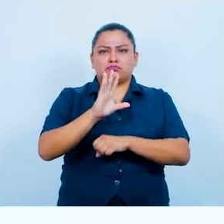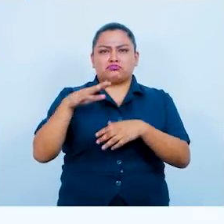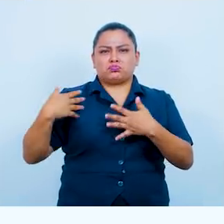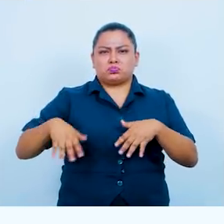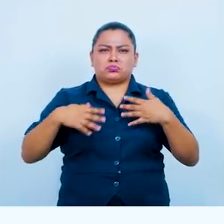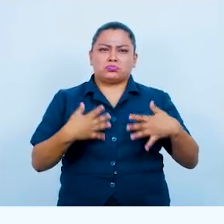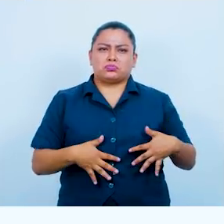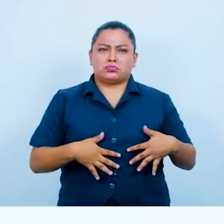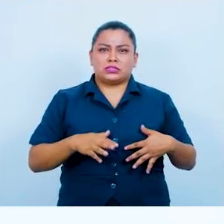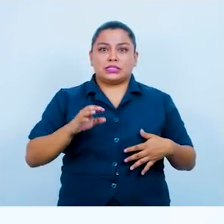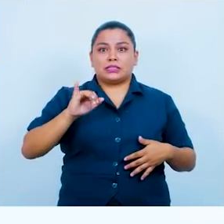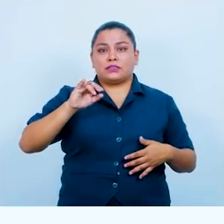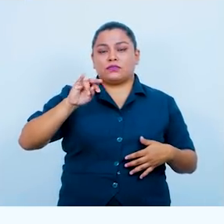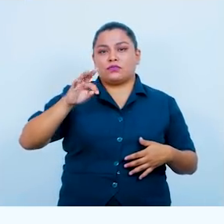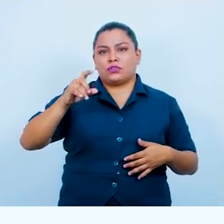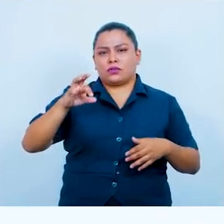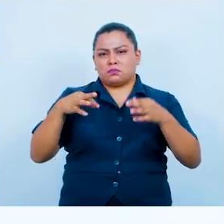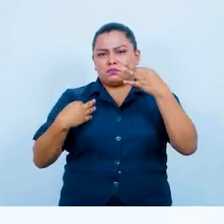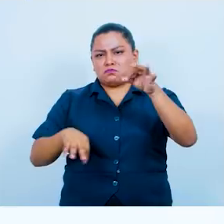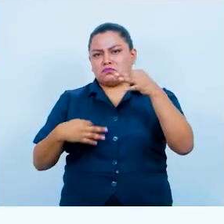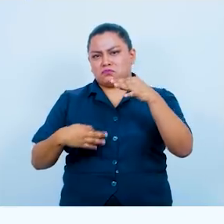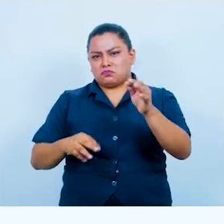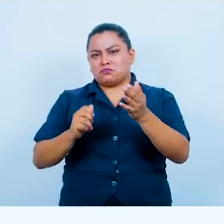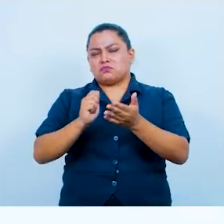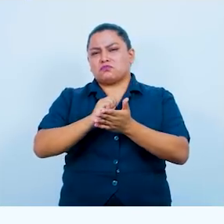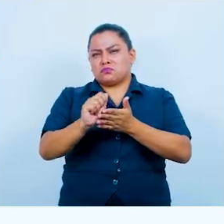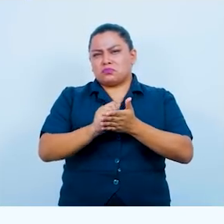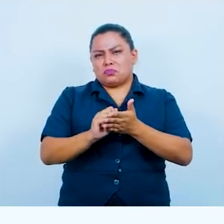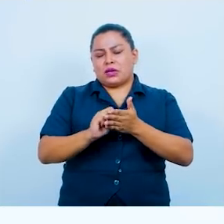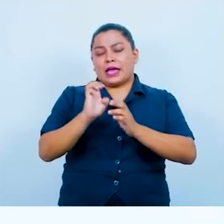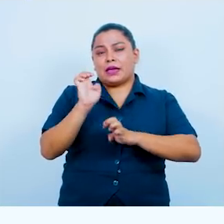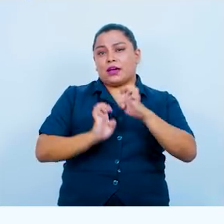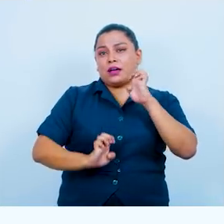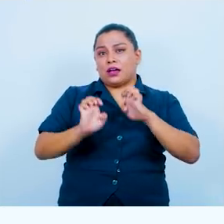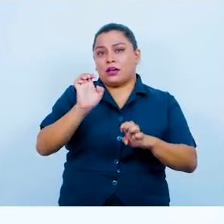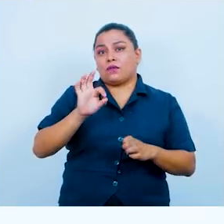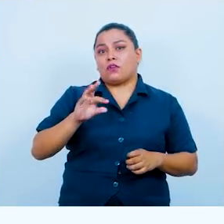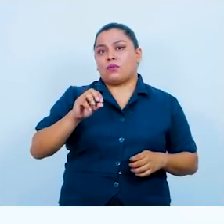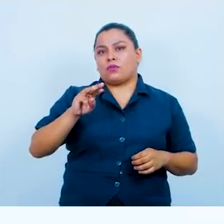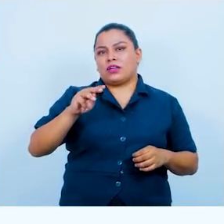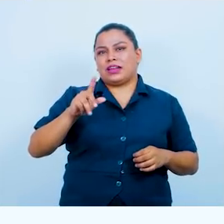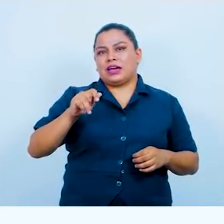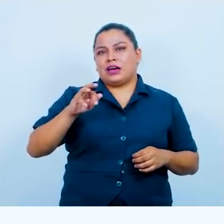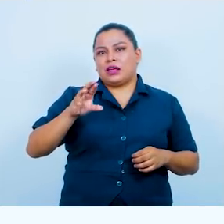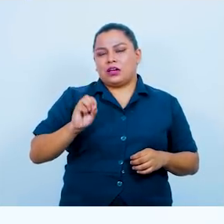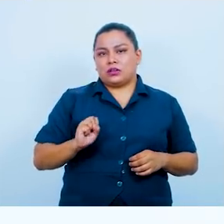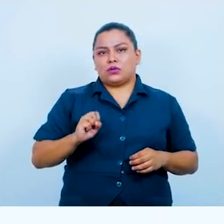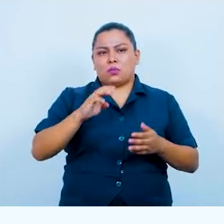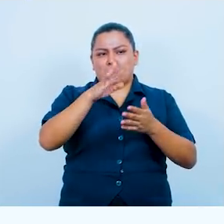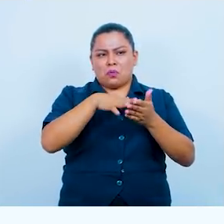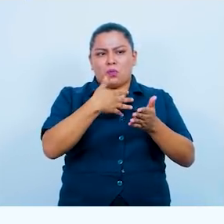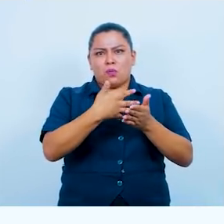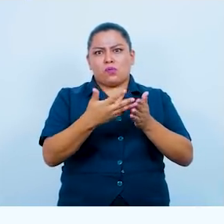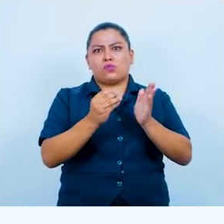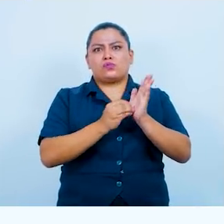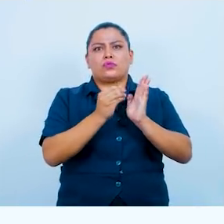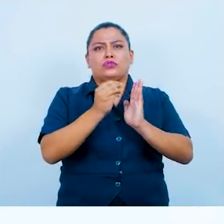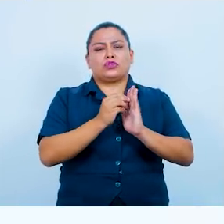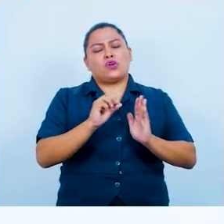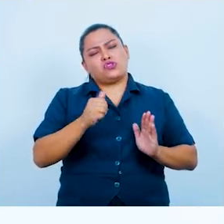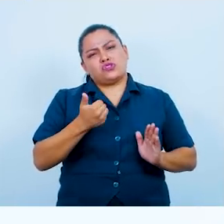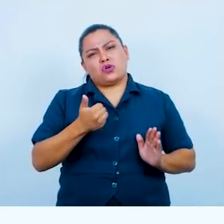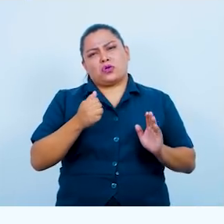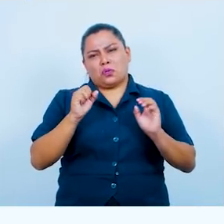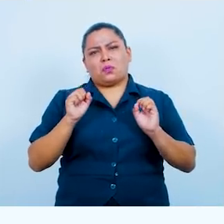dinámicas, informes y documentos textuales, evaluaciones, formularios, cuadros de notas, entre